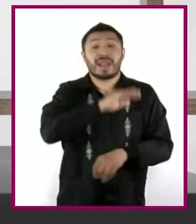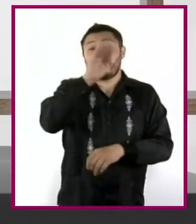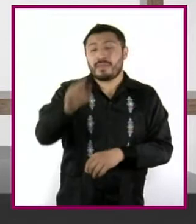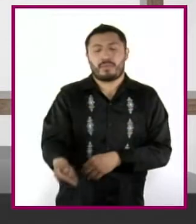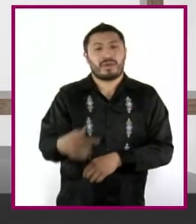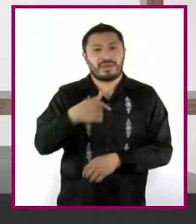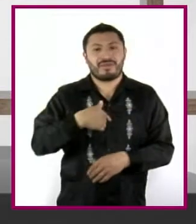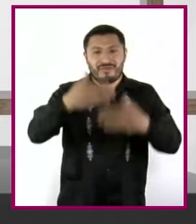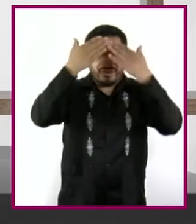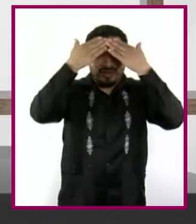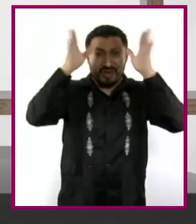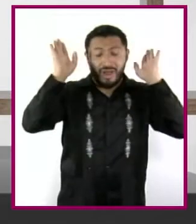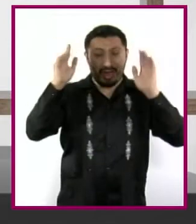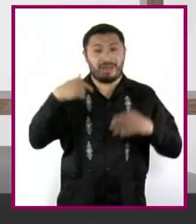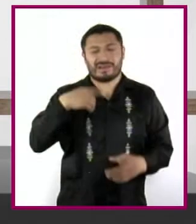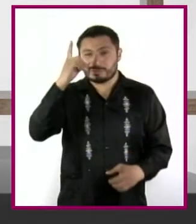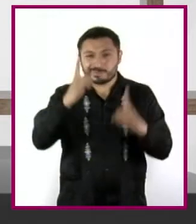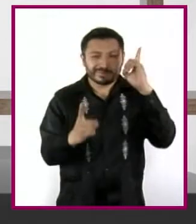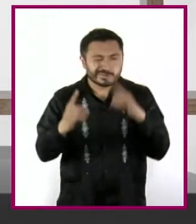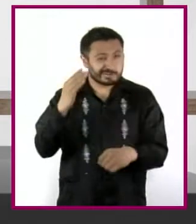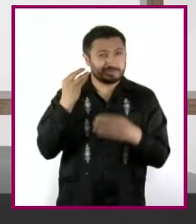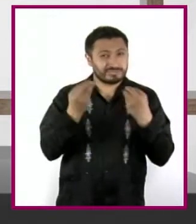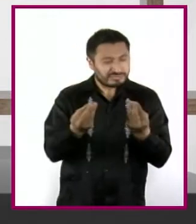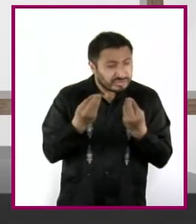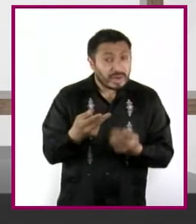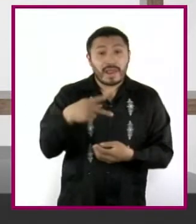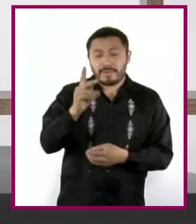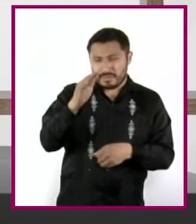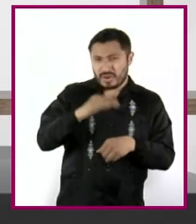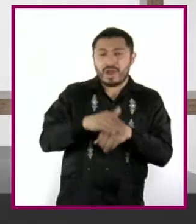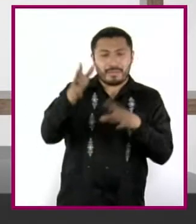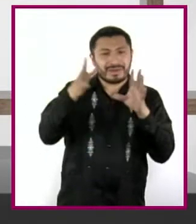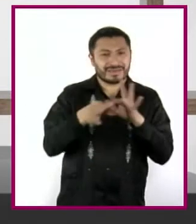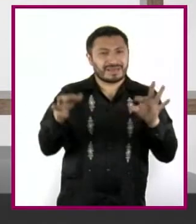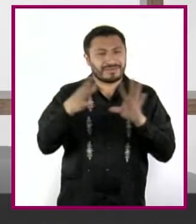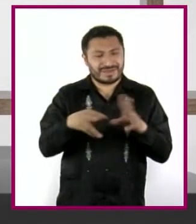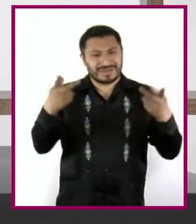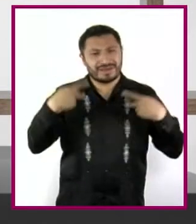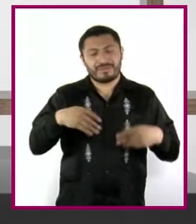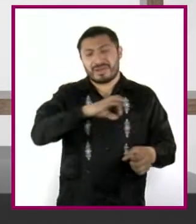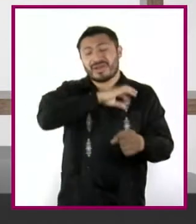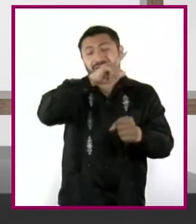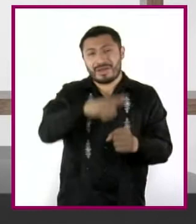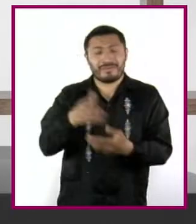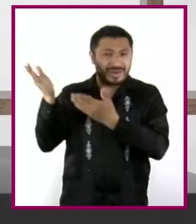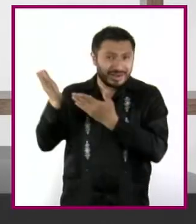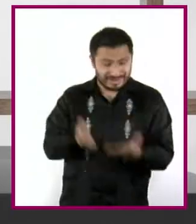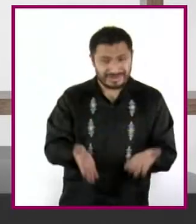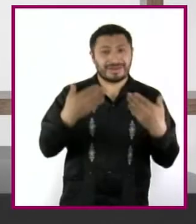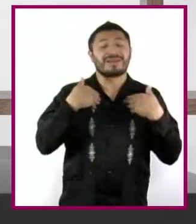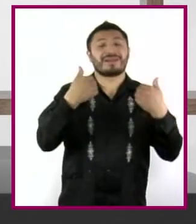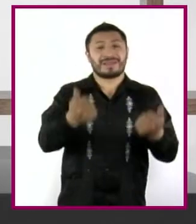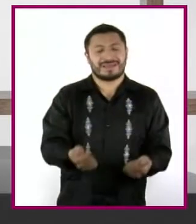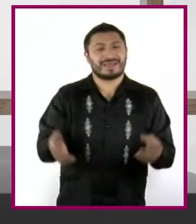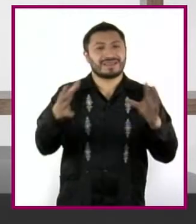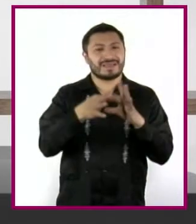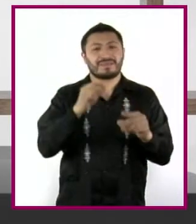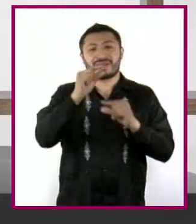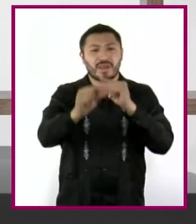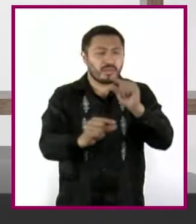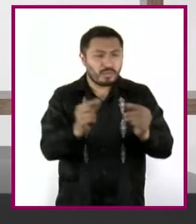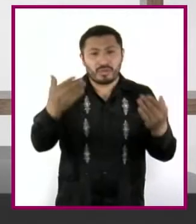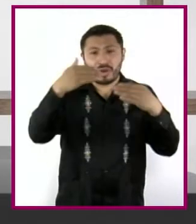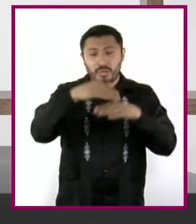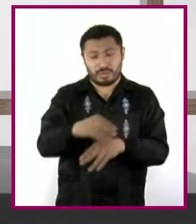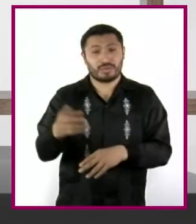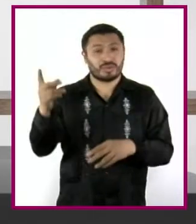está abriendo muchas inquietudes. Pero de esto y mucho más nos hablará nuestro especialista, quien nos ayudará a entender y profundizar en todos estos procesos